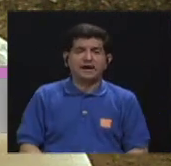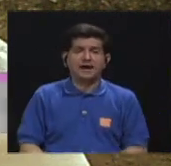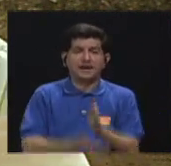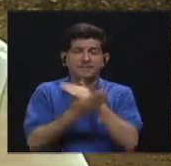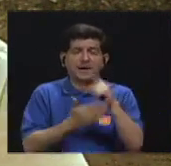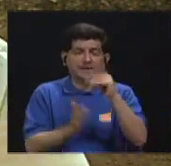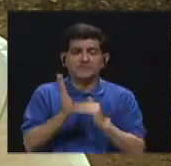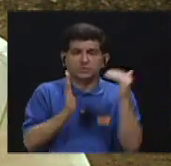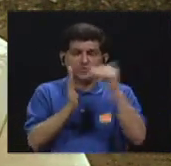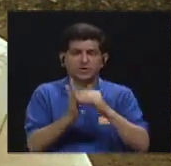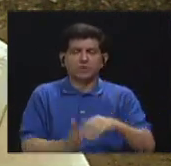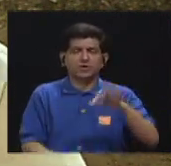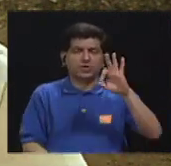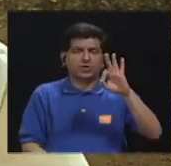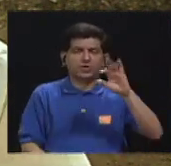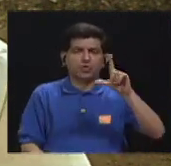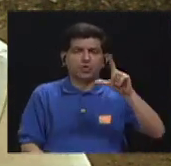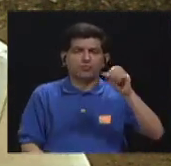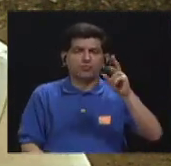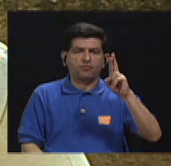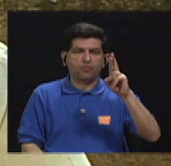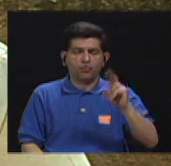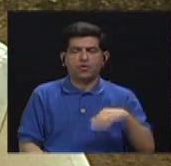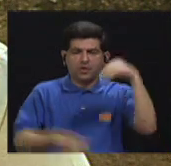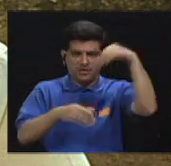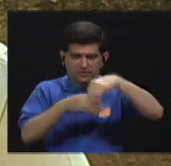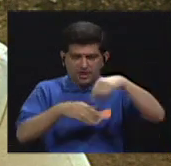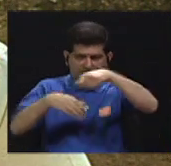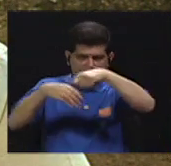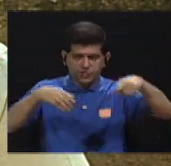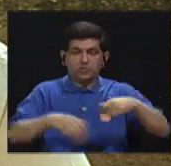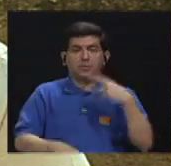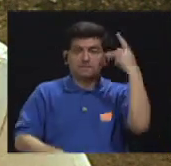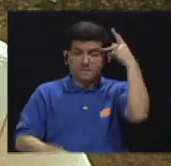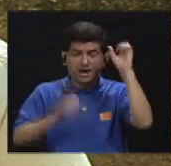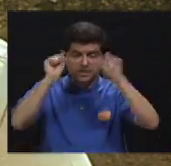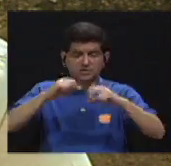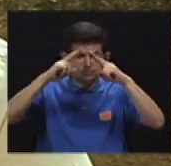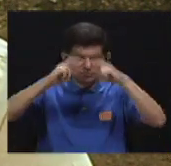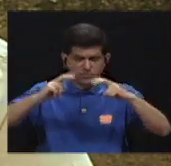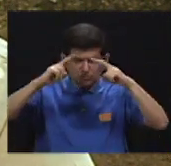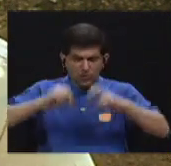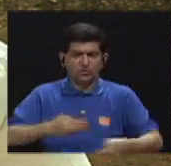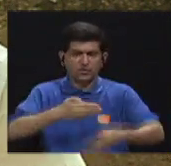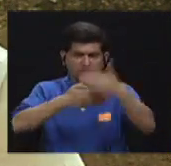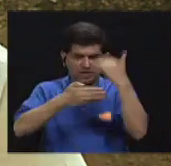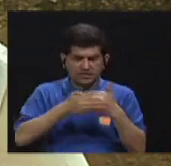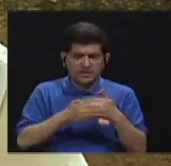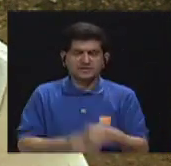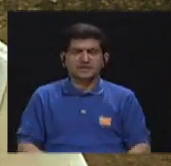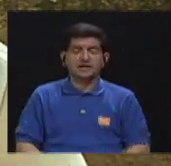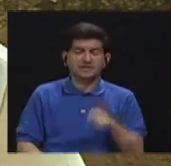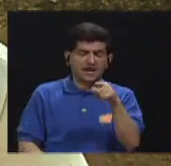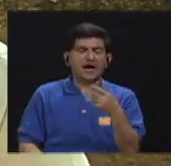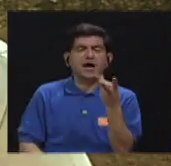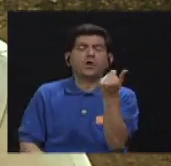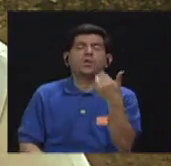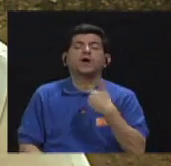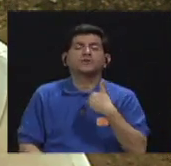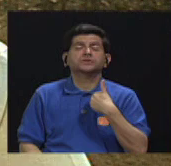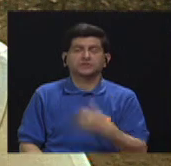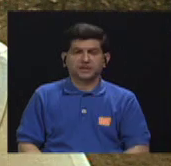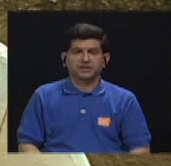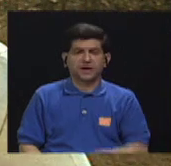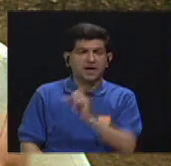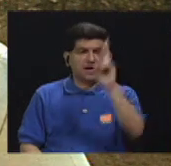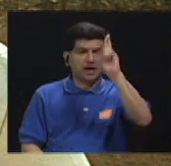por millón que hay de flúor dentro de la pasta. Entonces es importante que los padres de familia pues puedan revisar en la parte trasera de las pastas dentales cuánto tiene.